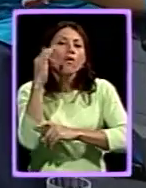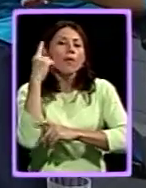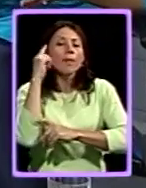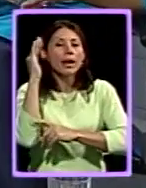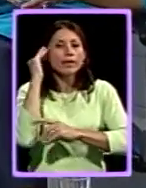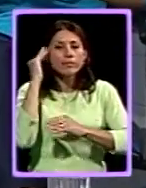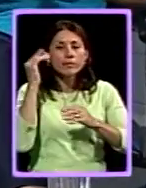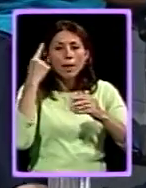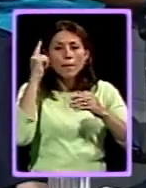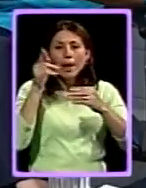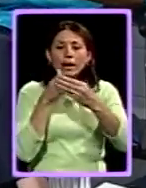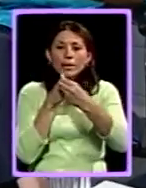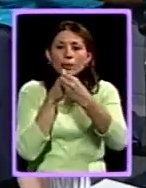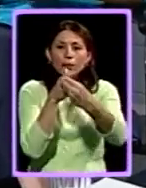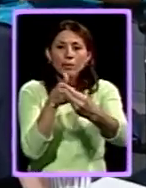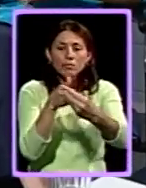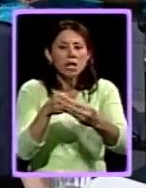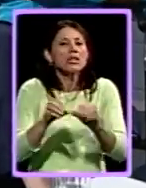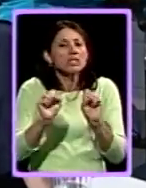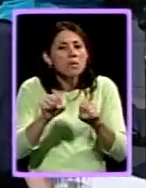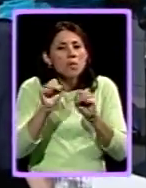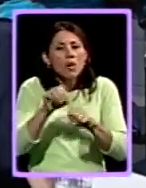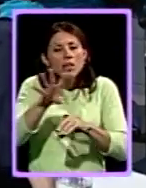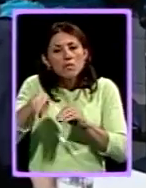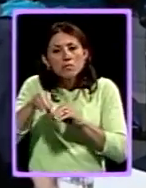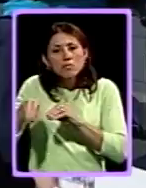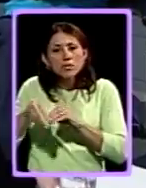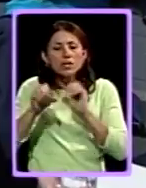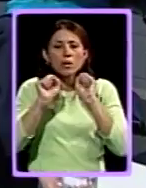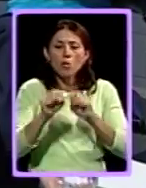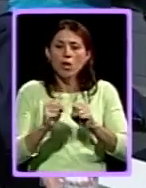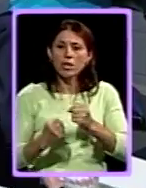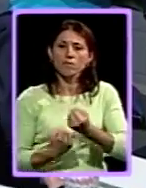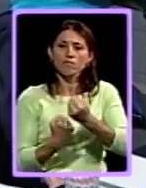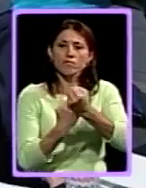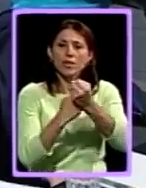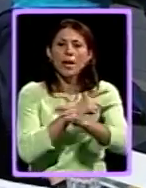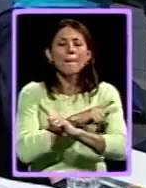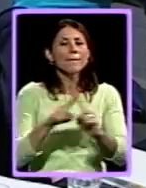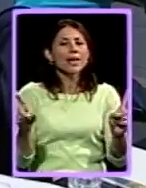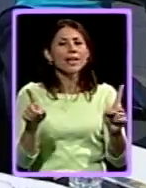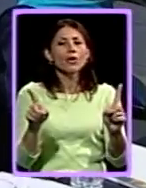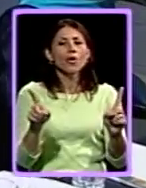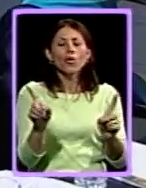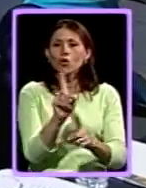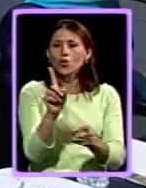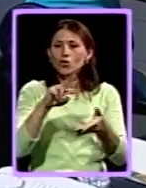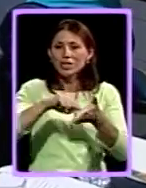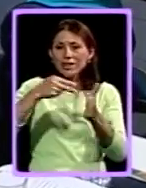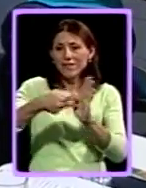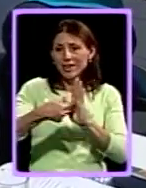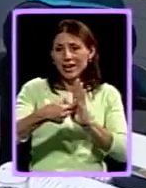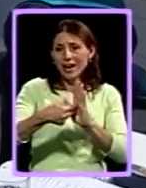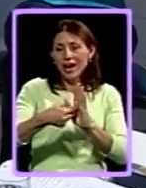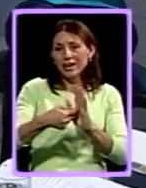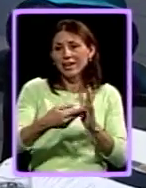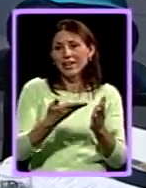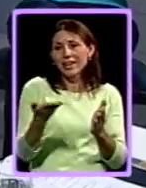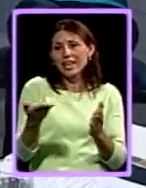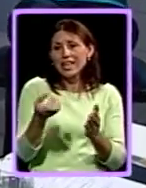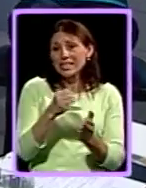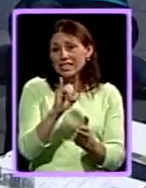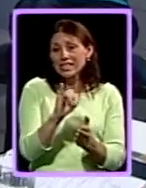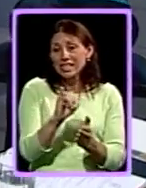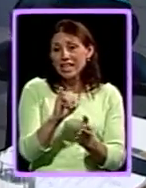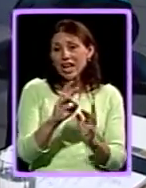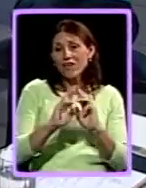puede complementar, se puede enriquecer, pero que sobre todo no porque el resultado que la gente esperaba no